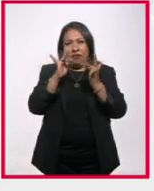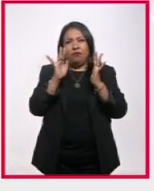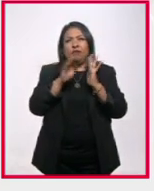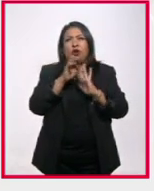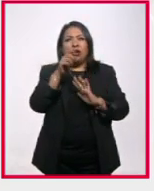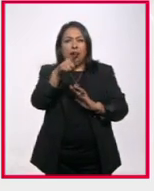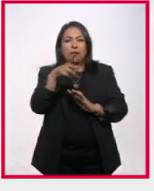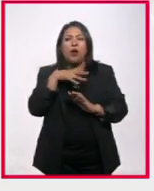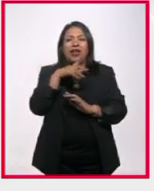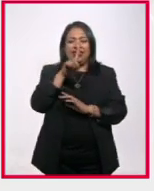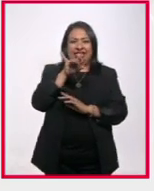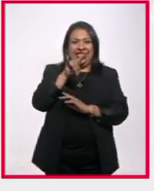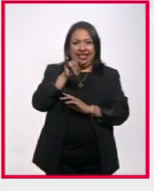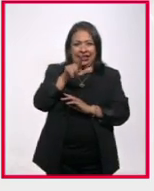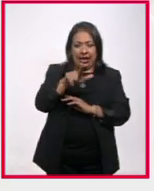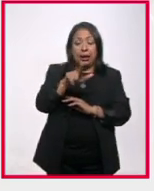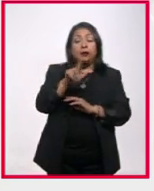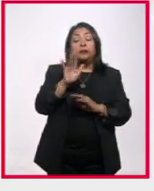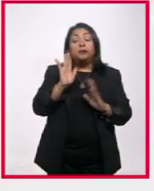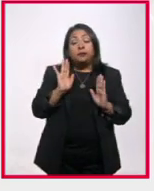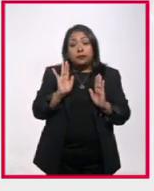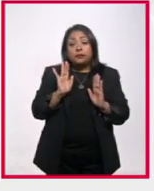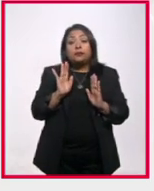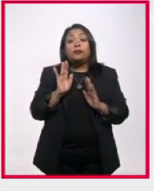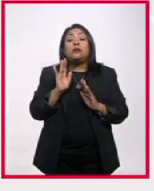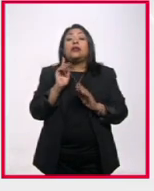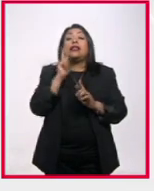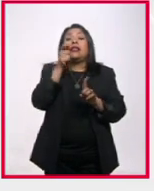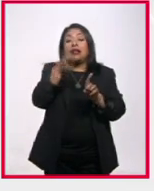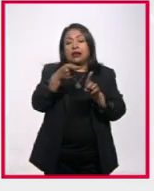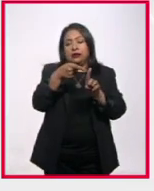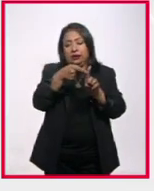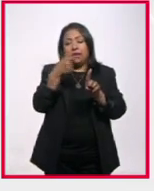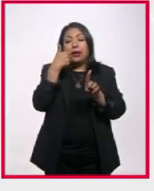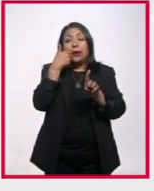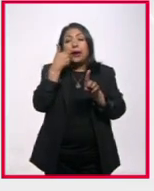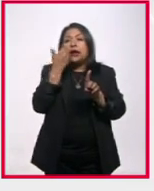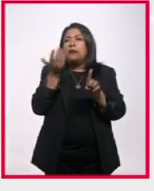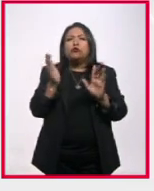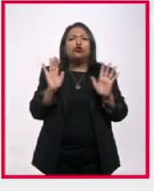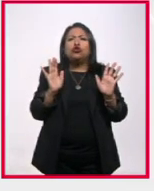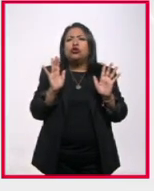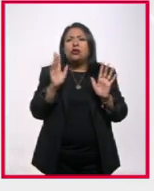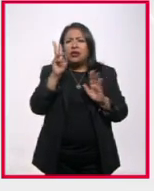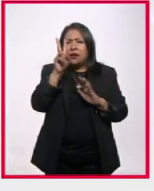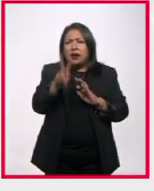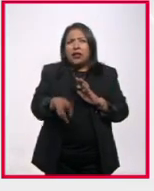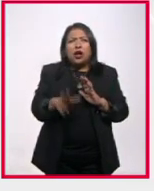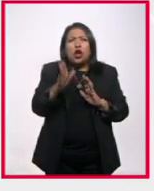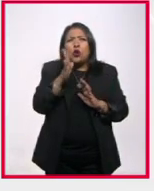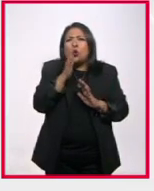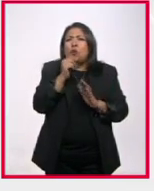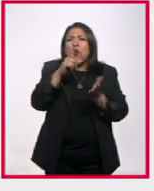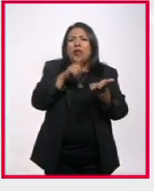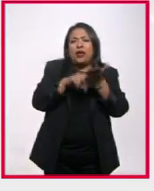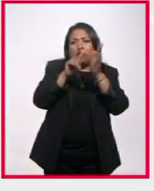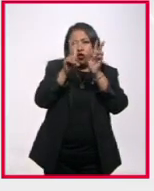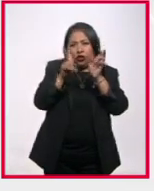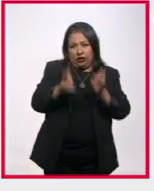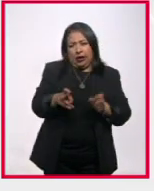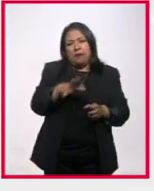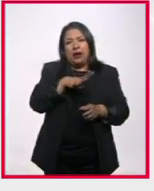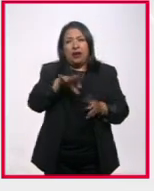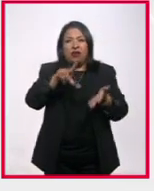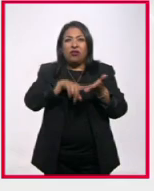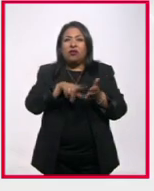este caso pues digital, es de que no tienen cabida este tipo de contenidos en general